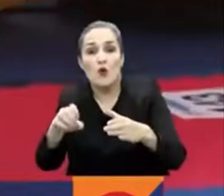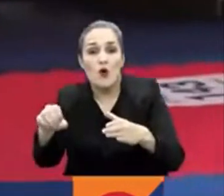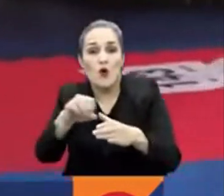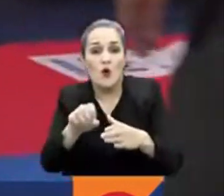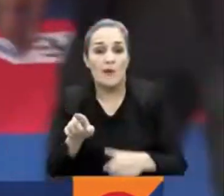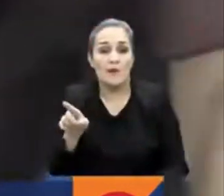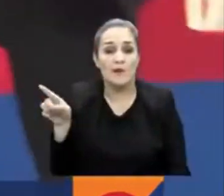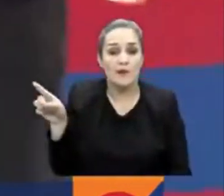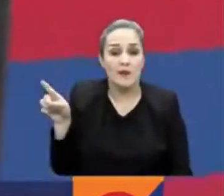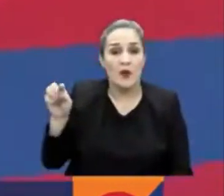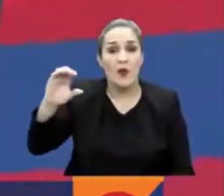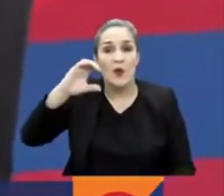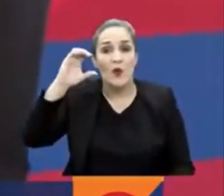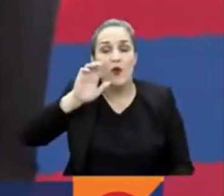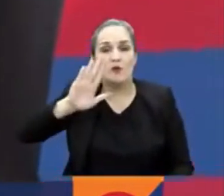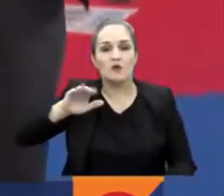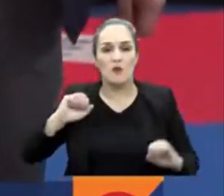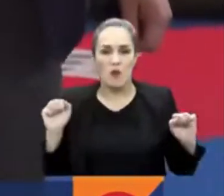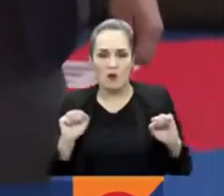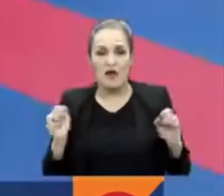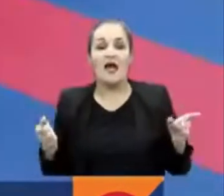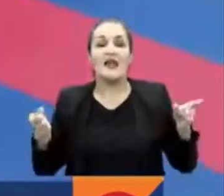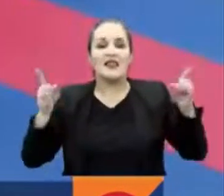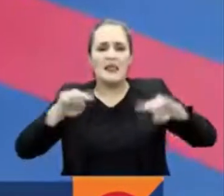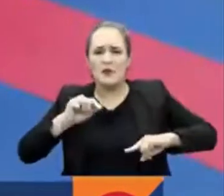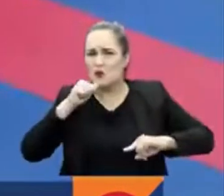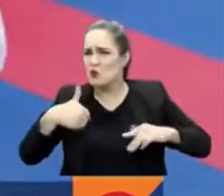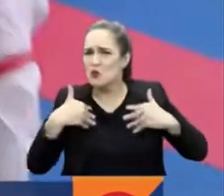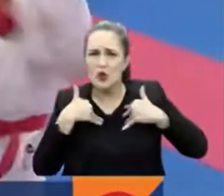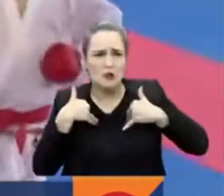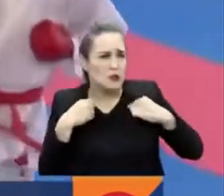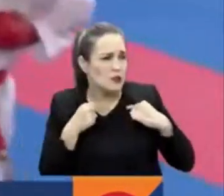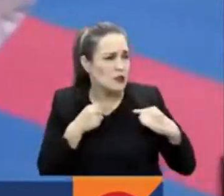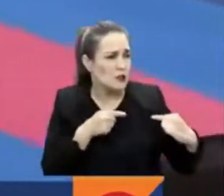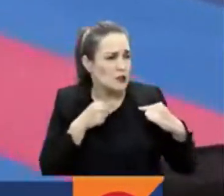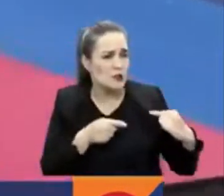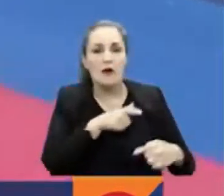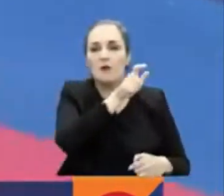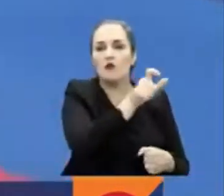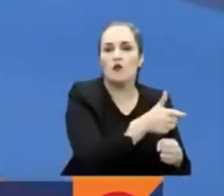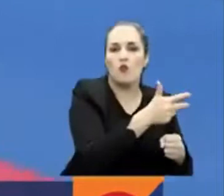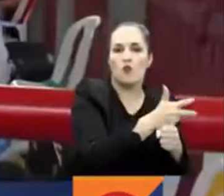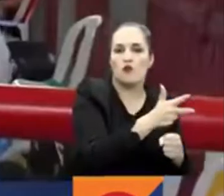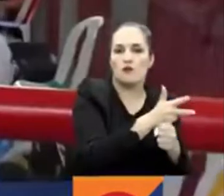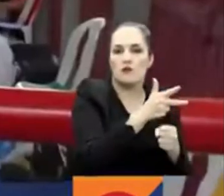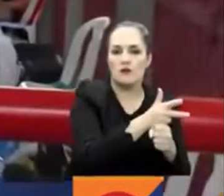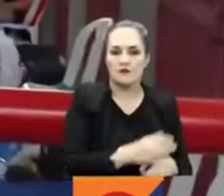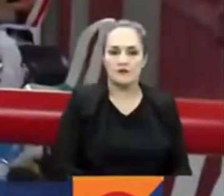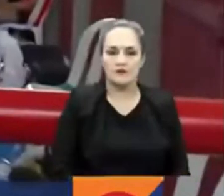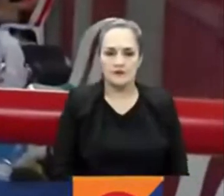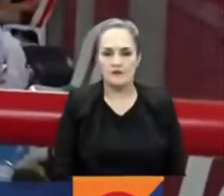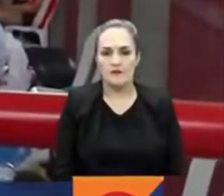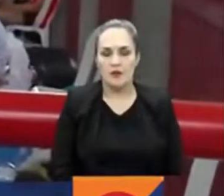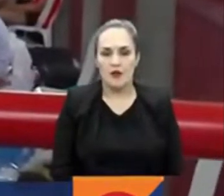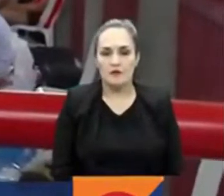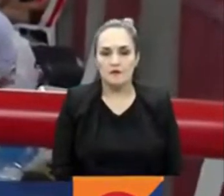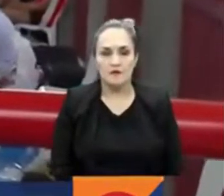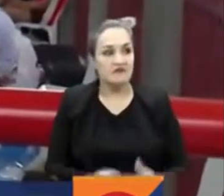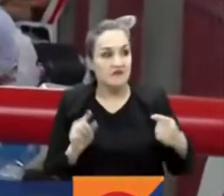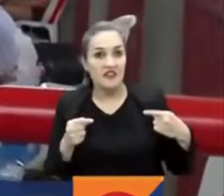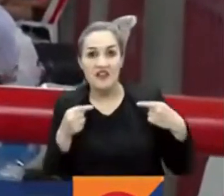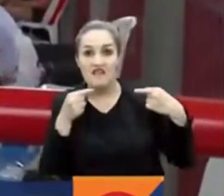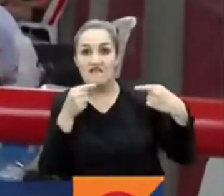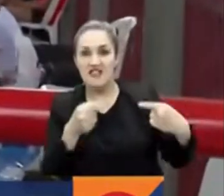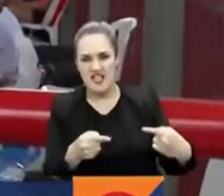Fernández del Registro de Bogotá también sufrió para obtener su presea dorada ante el guatemalteco Pedro Pablo de la Roca. Pero creo que en la final